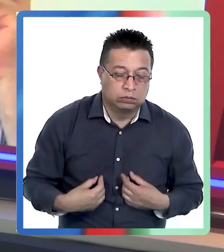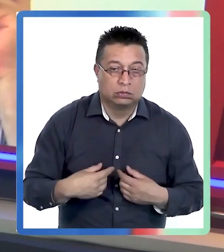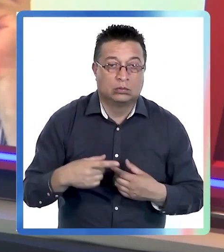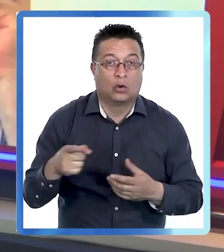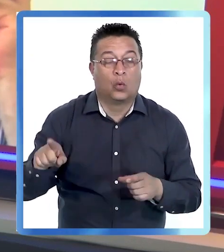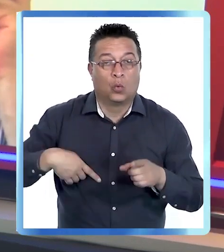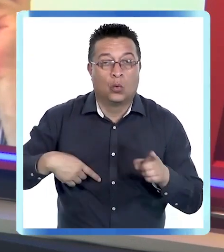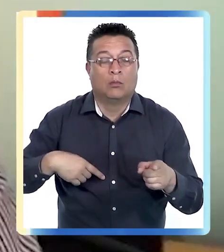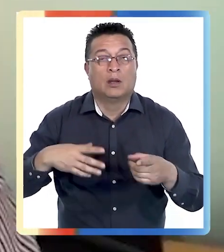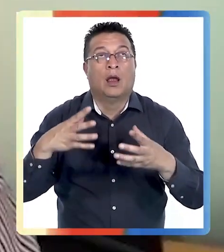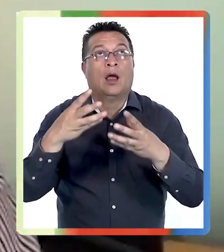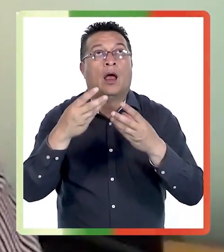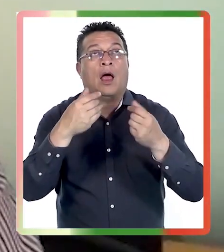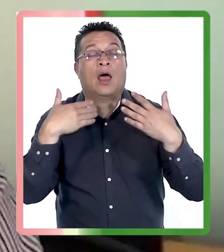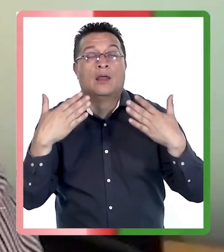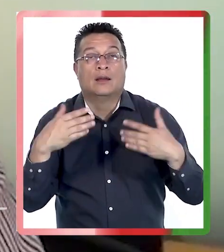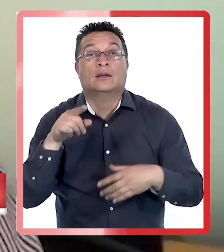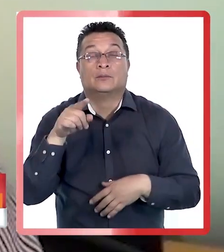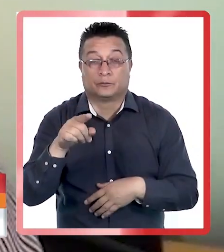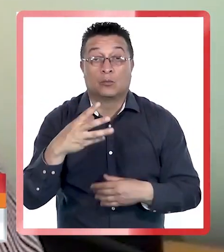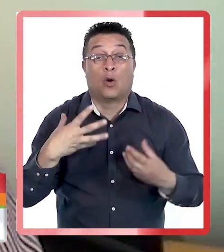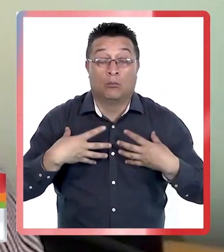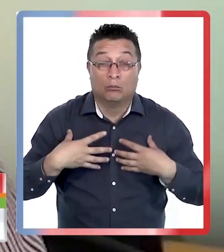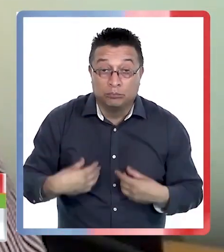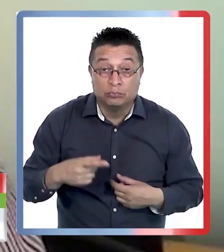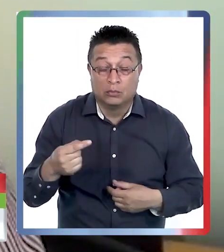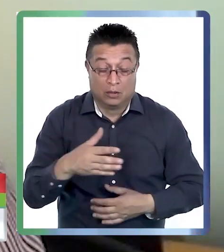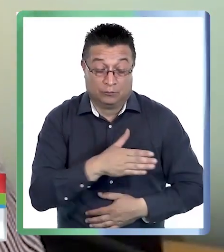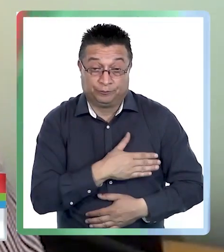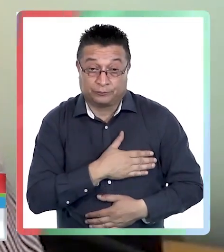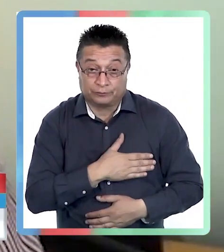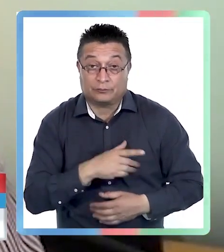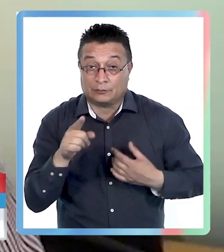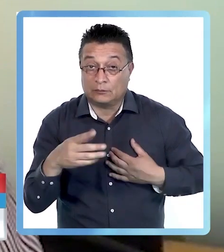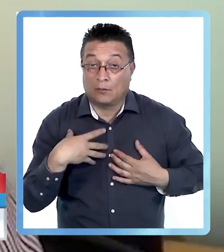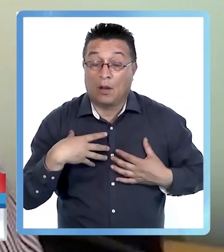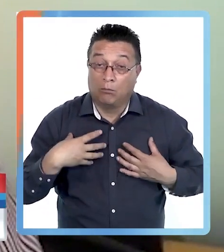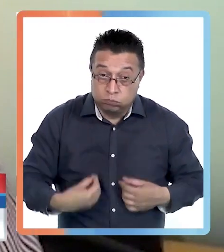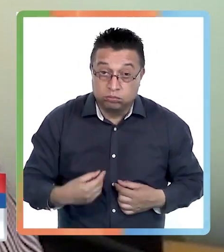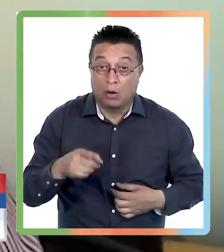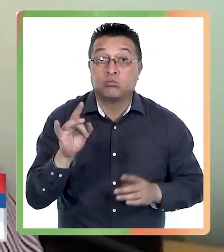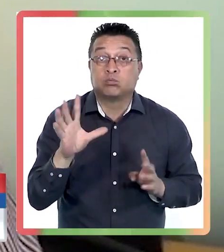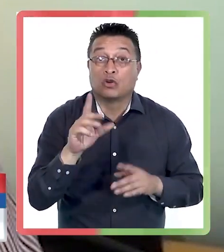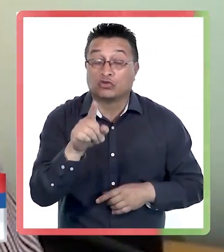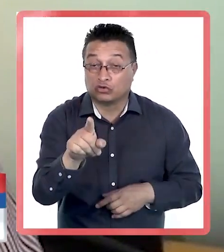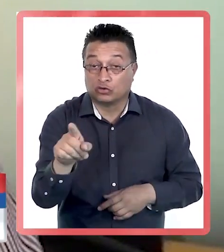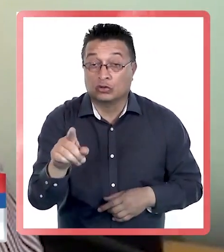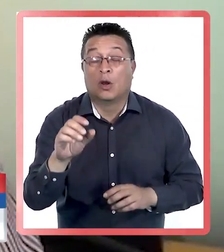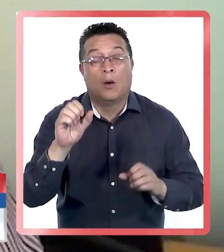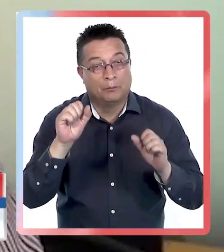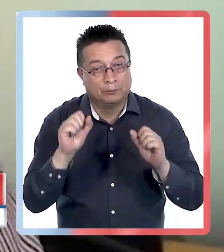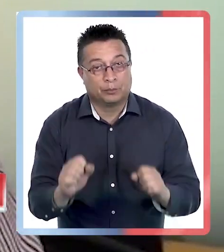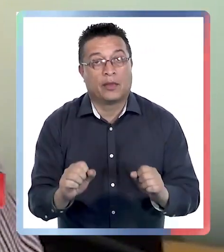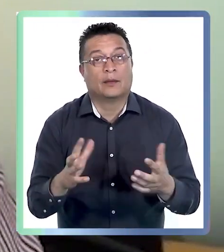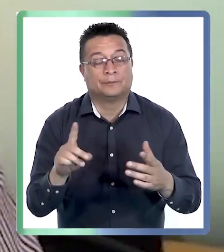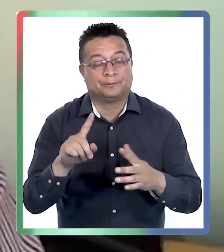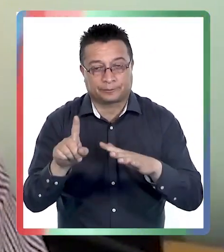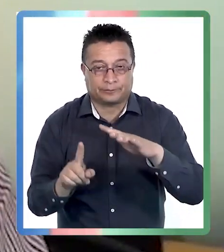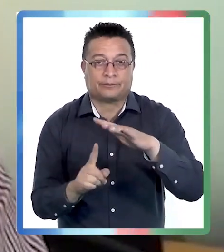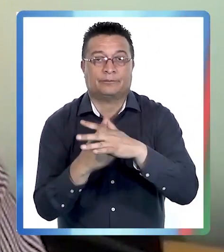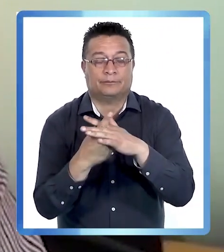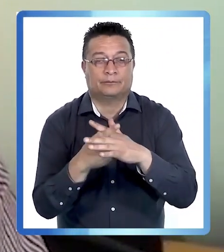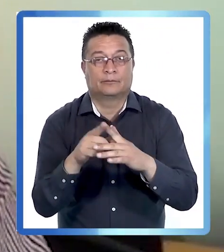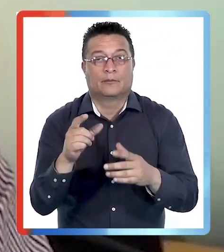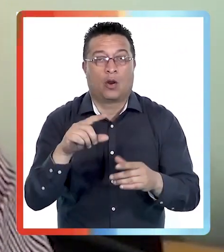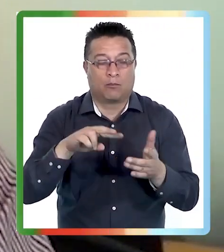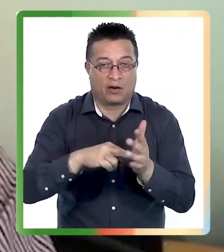descompensación por deshidratación? Depende si es una descompensación cardiovascular en general, lo que puede pasar es que